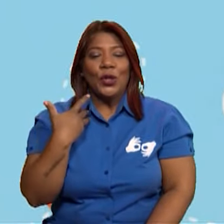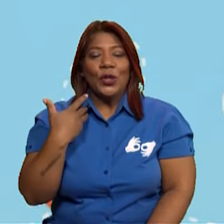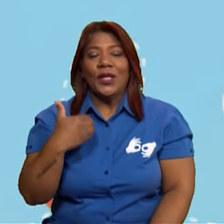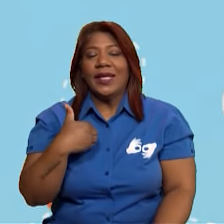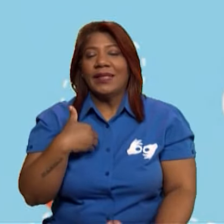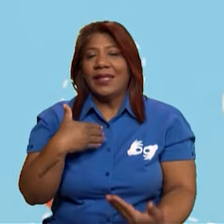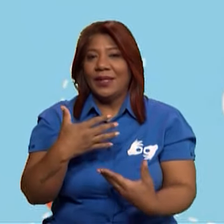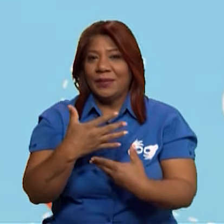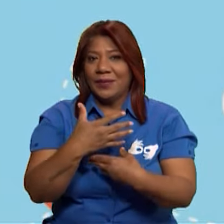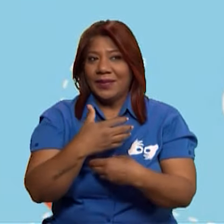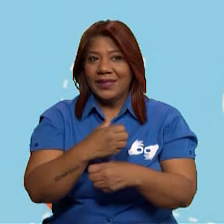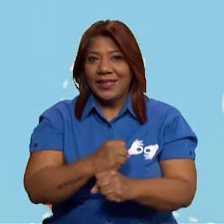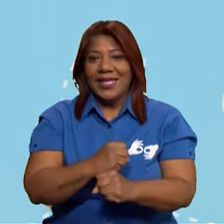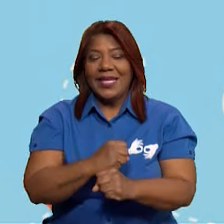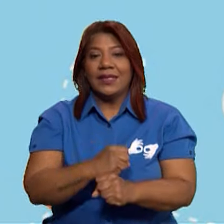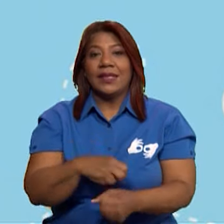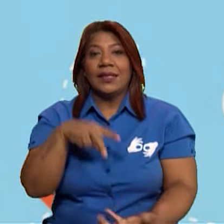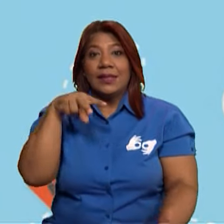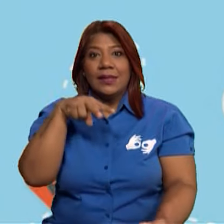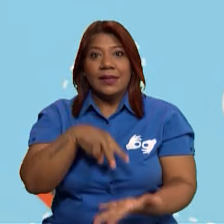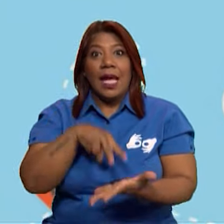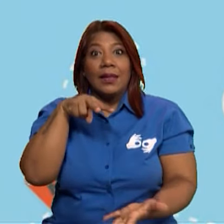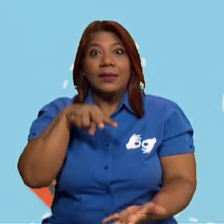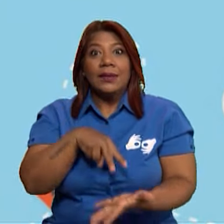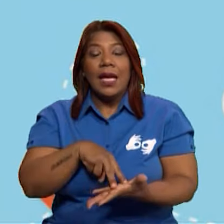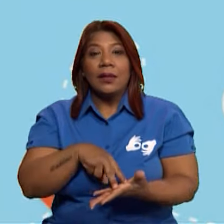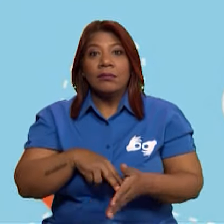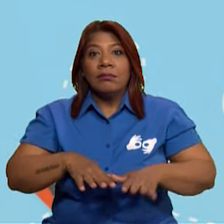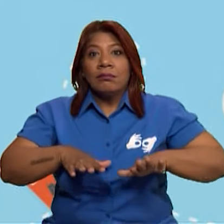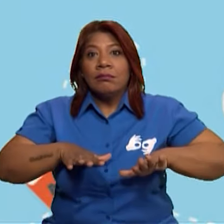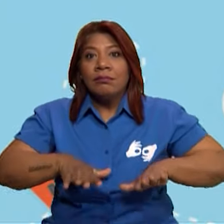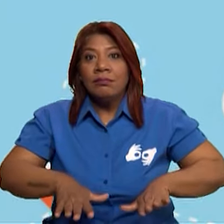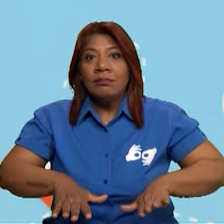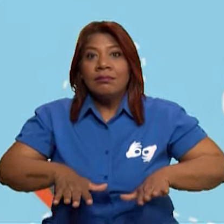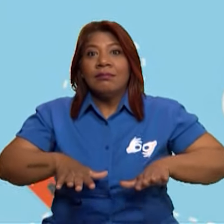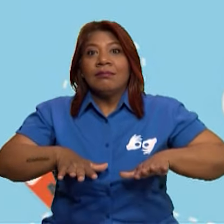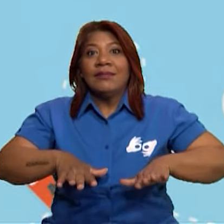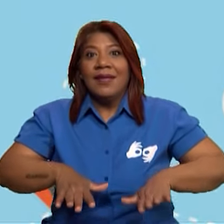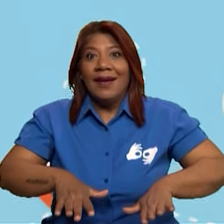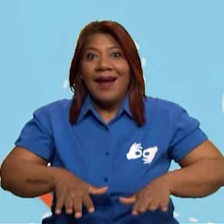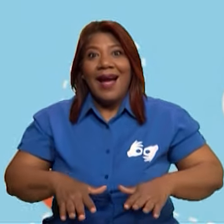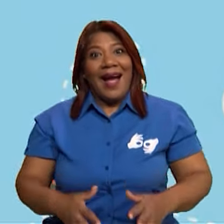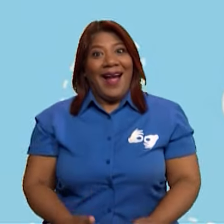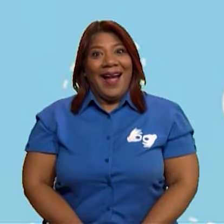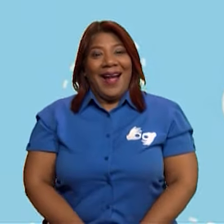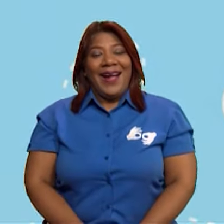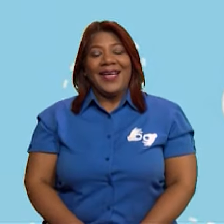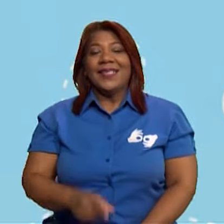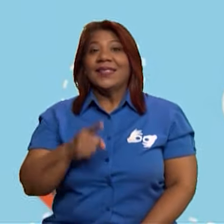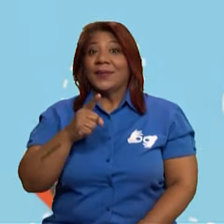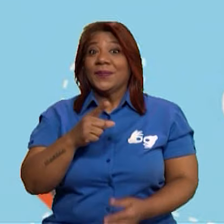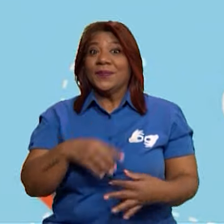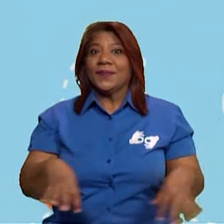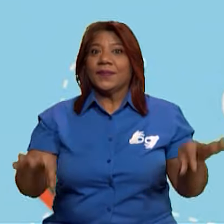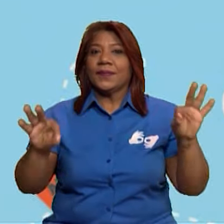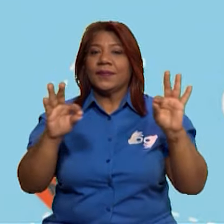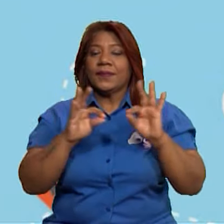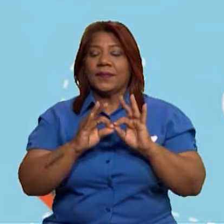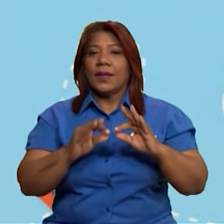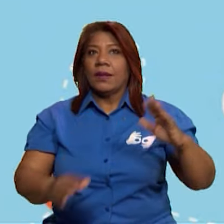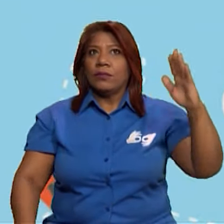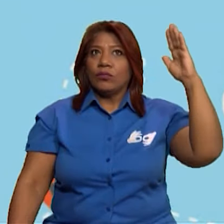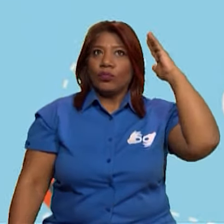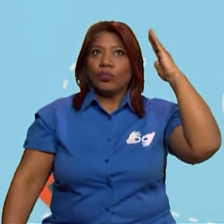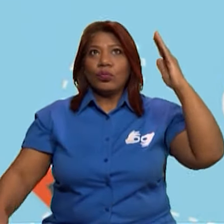casa. Ya pueden ser saltos, pechadas y otros tipos de ejercicios, de coordinaciones. También